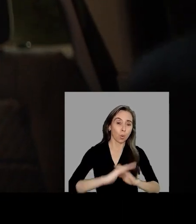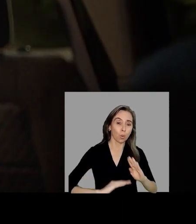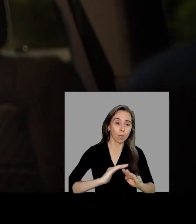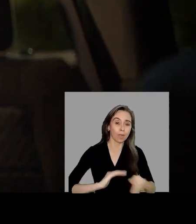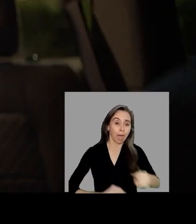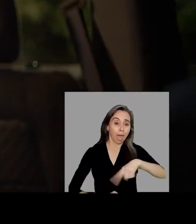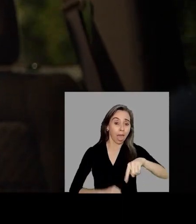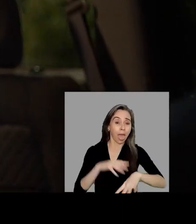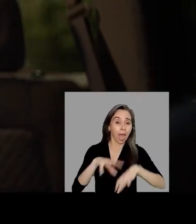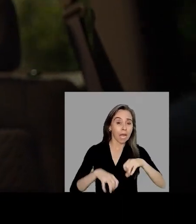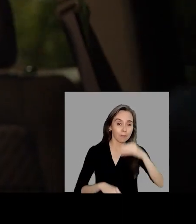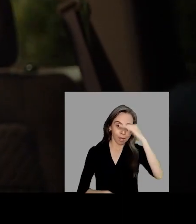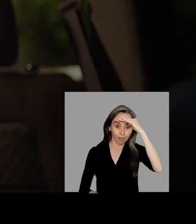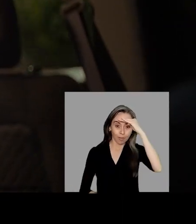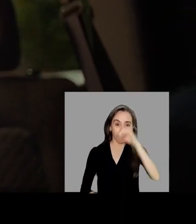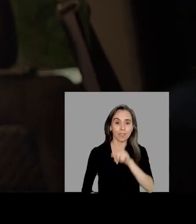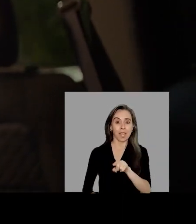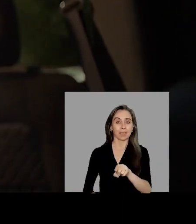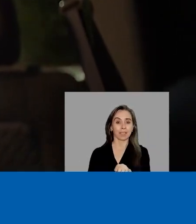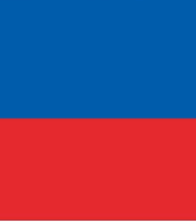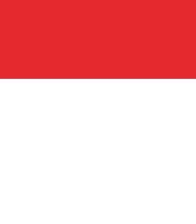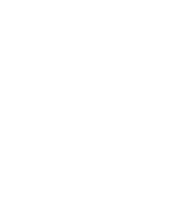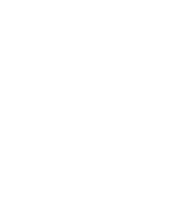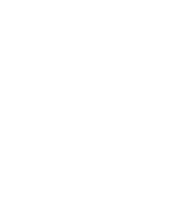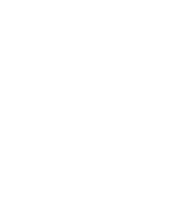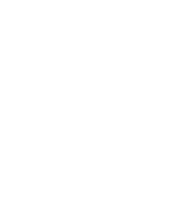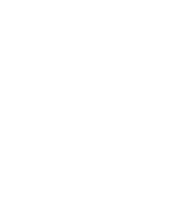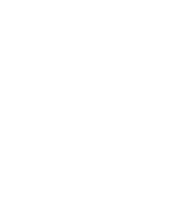Cuídalos, ellos confían en ti.